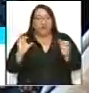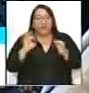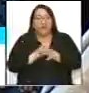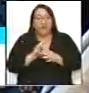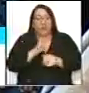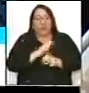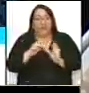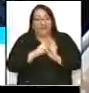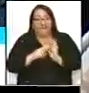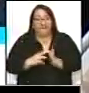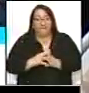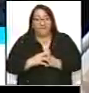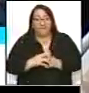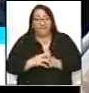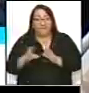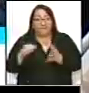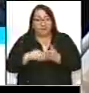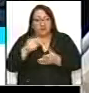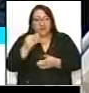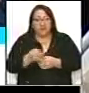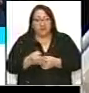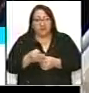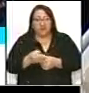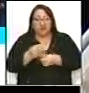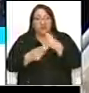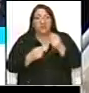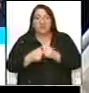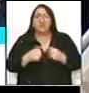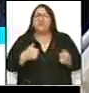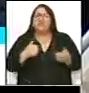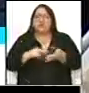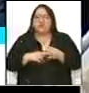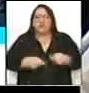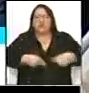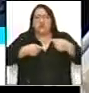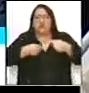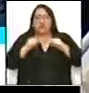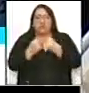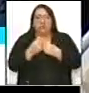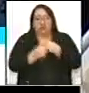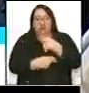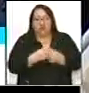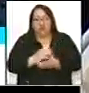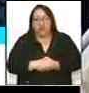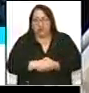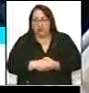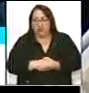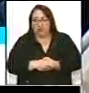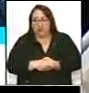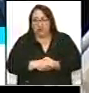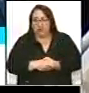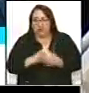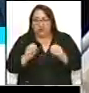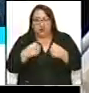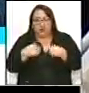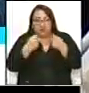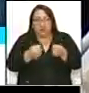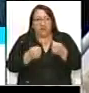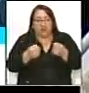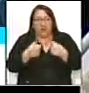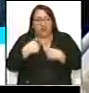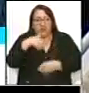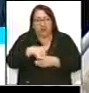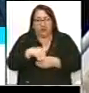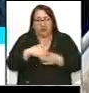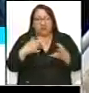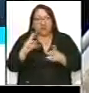con gobiernos regionales, lo que estamos en realidad también es declarándole la guerra a los partidos nacionales. O tener que forzarlos a tener